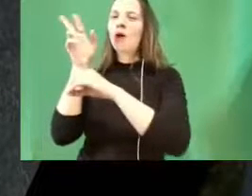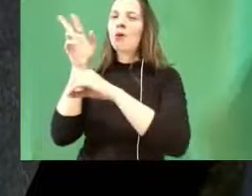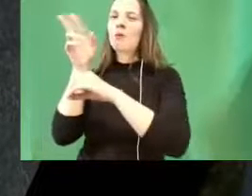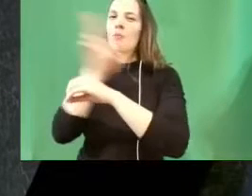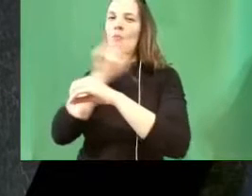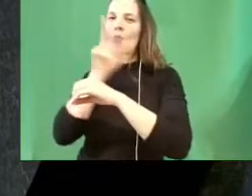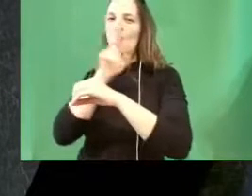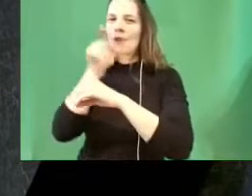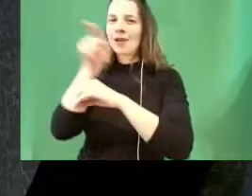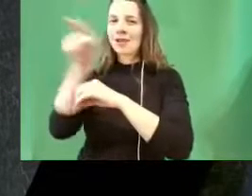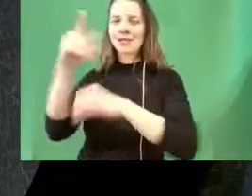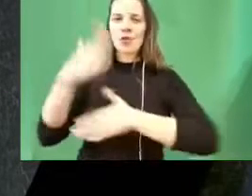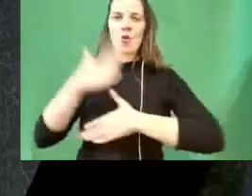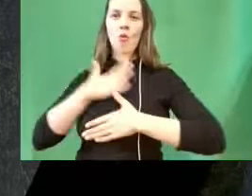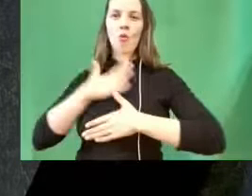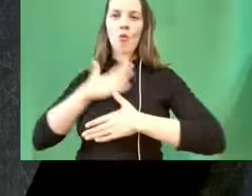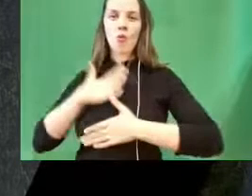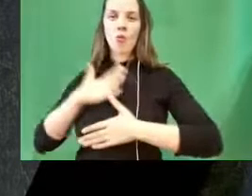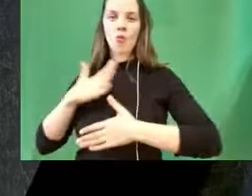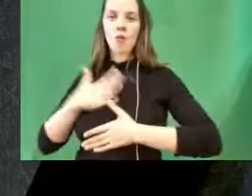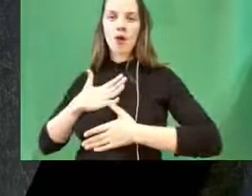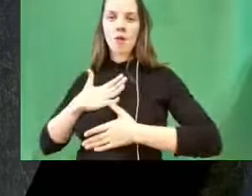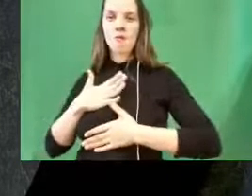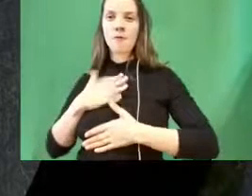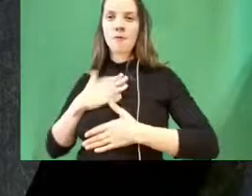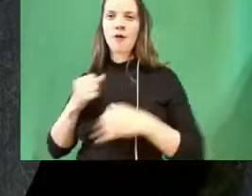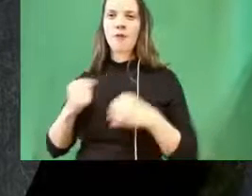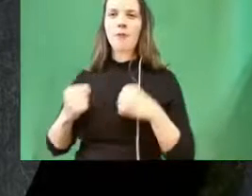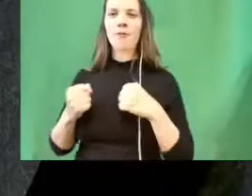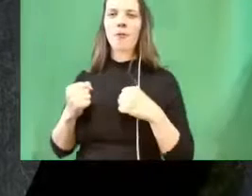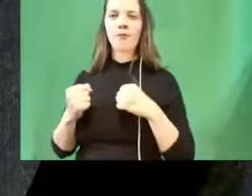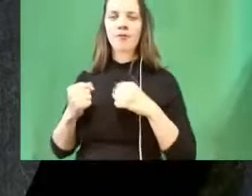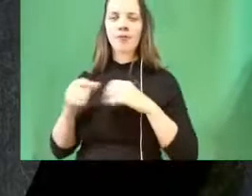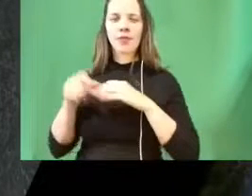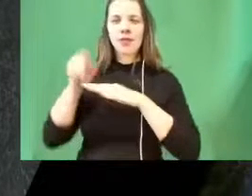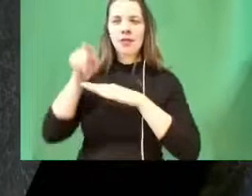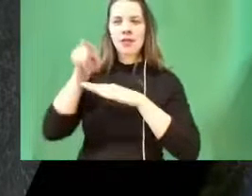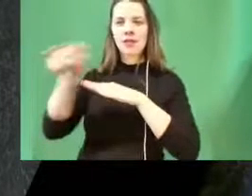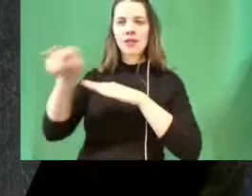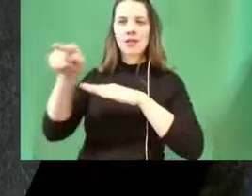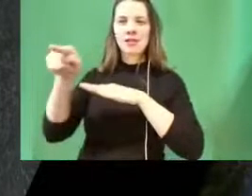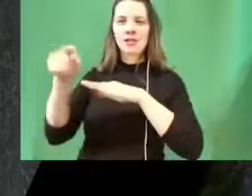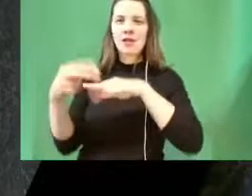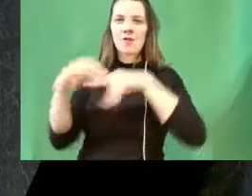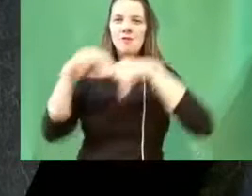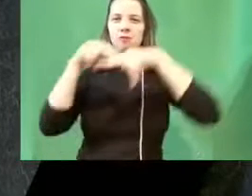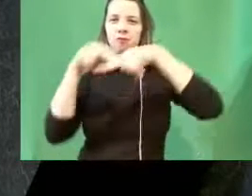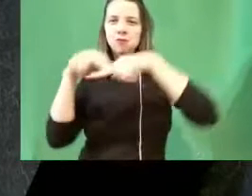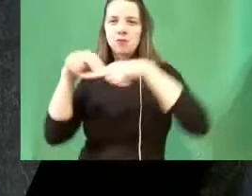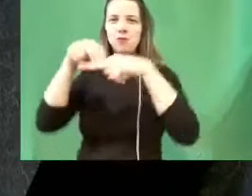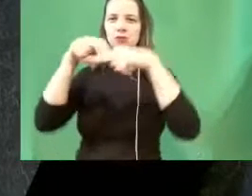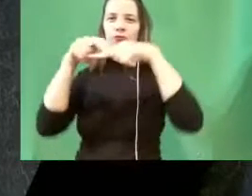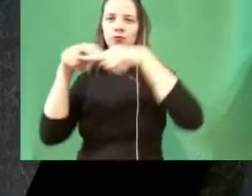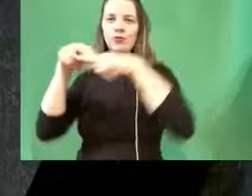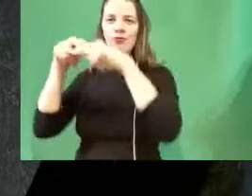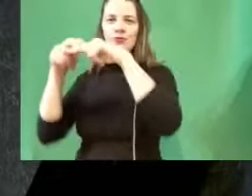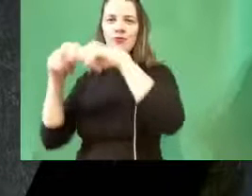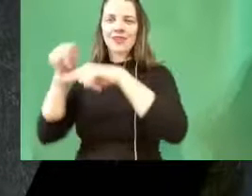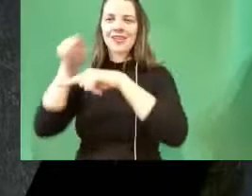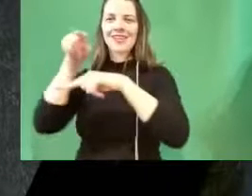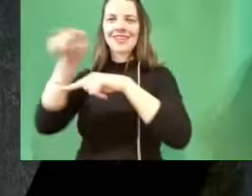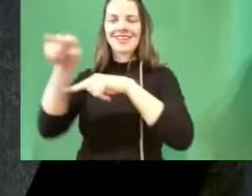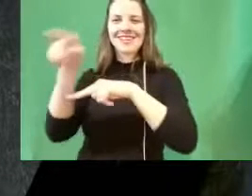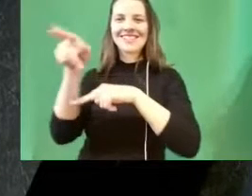¿no, Nati? ¿Sos subcampeona de surf adaptado? No, yo en el 2017 lo que tuve fue tercer